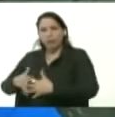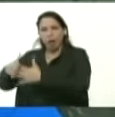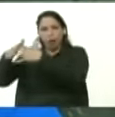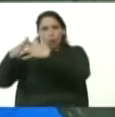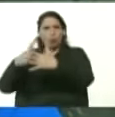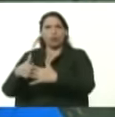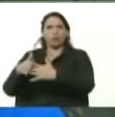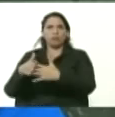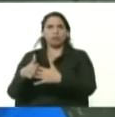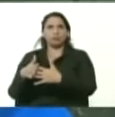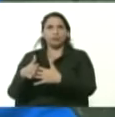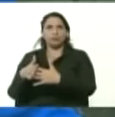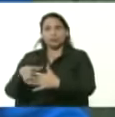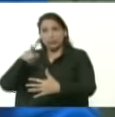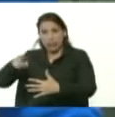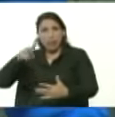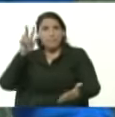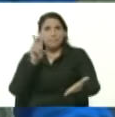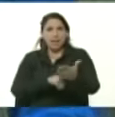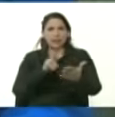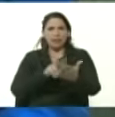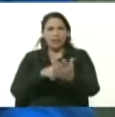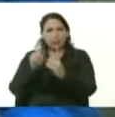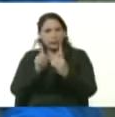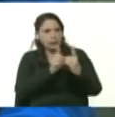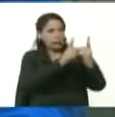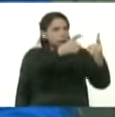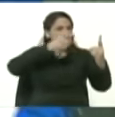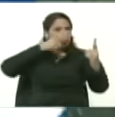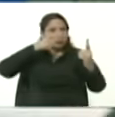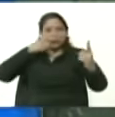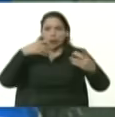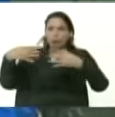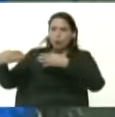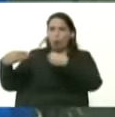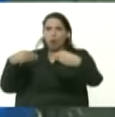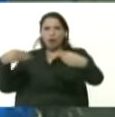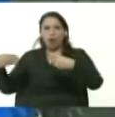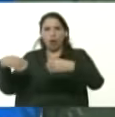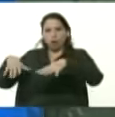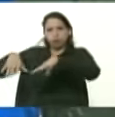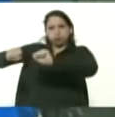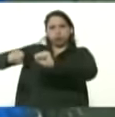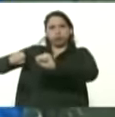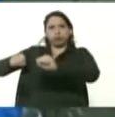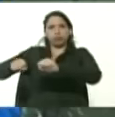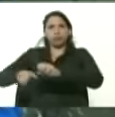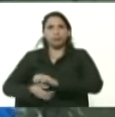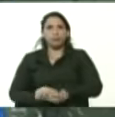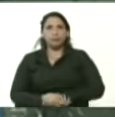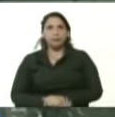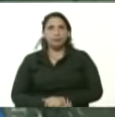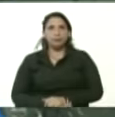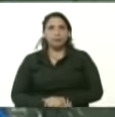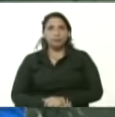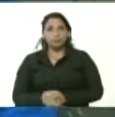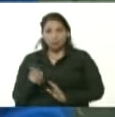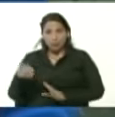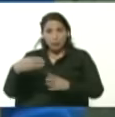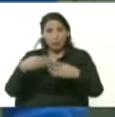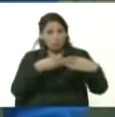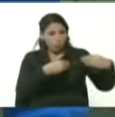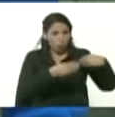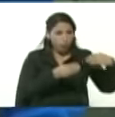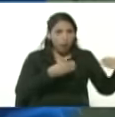Norteamérica. Es la verdadera amenaza a su modelo de supremacismo capitalista. Es el modelo